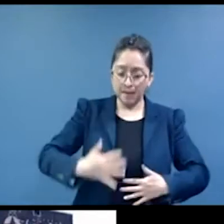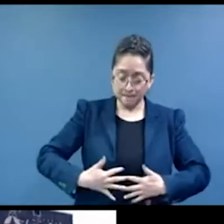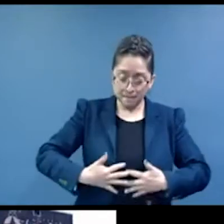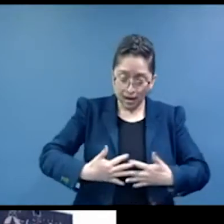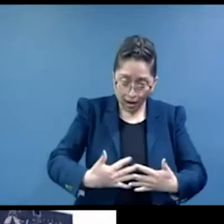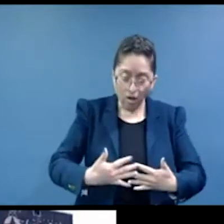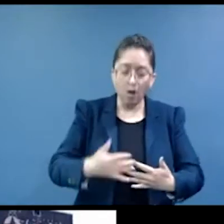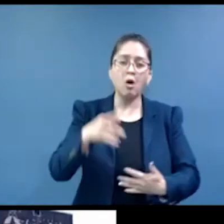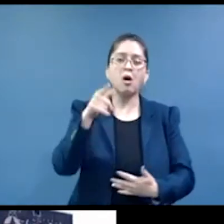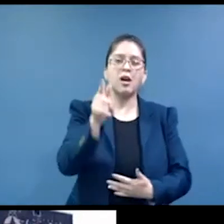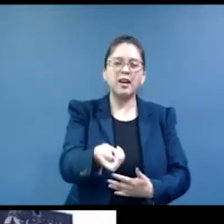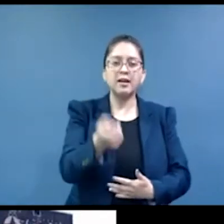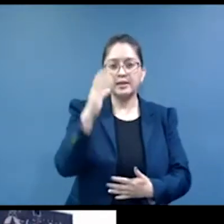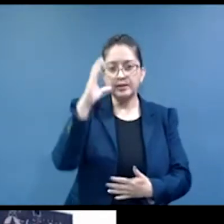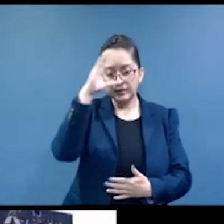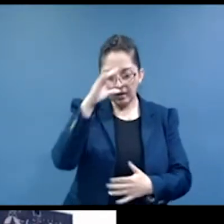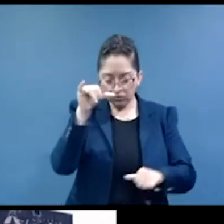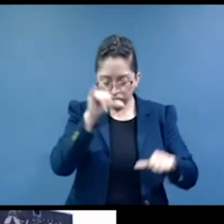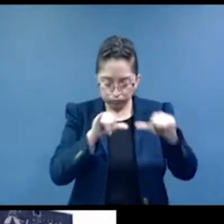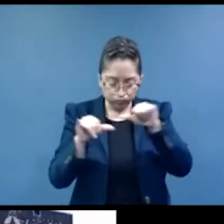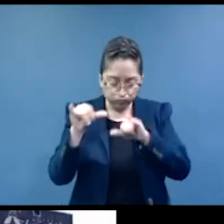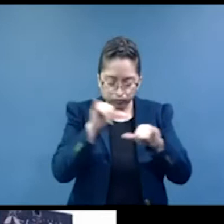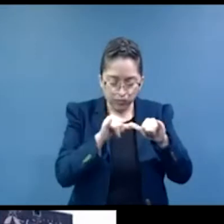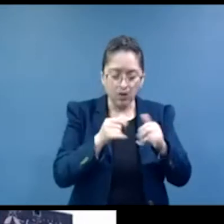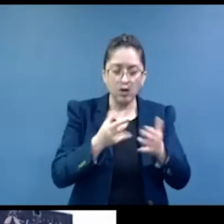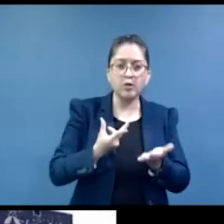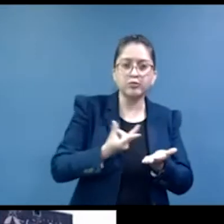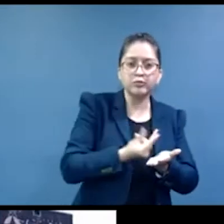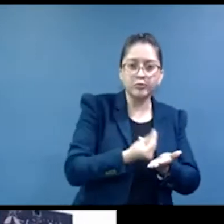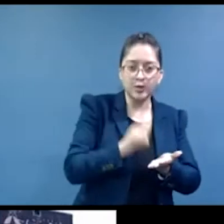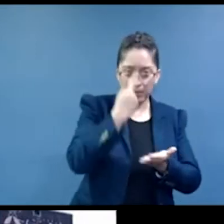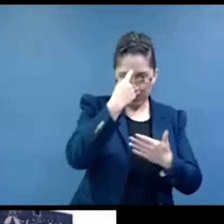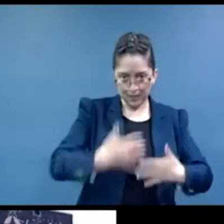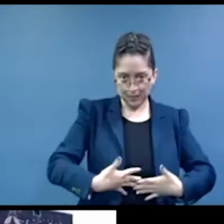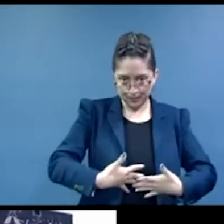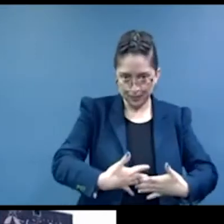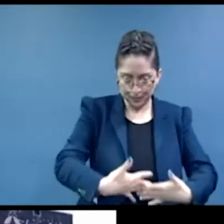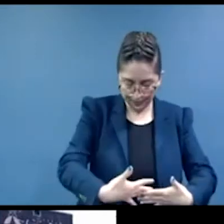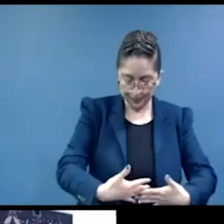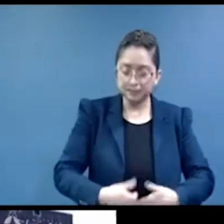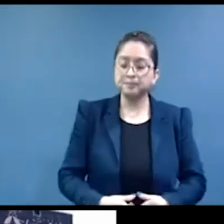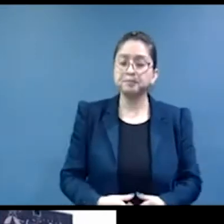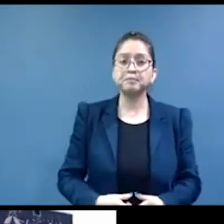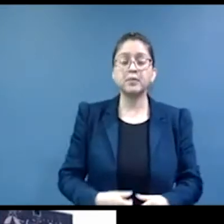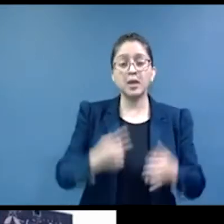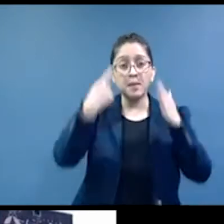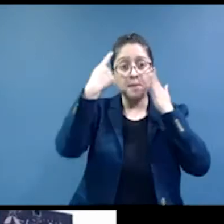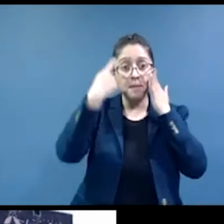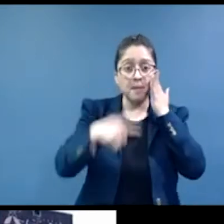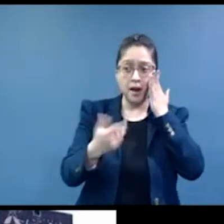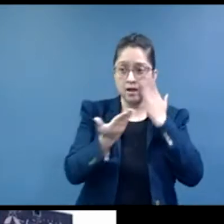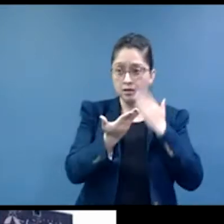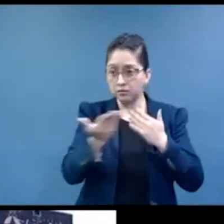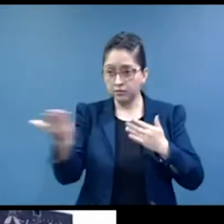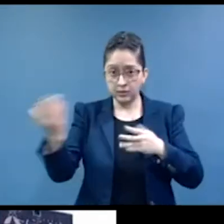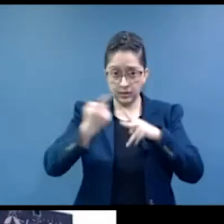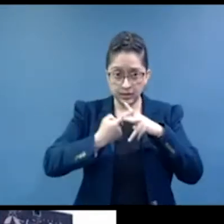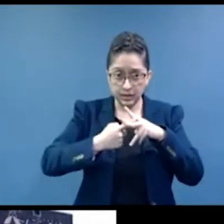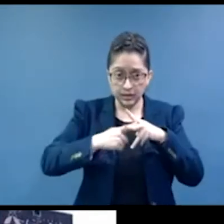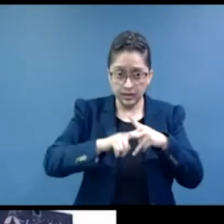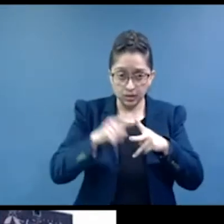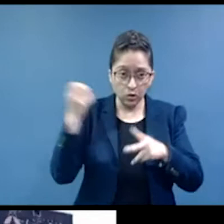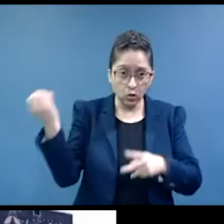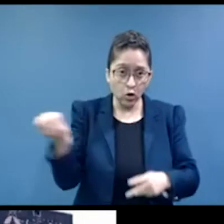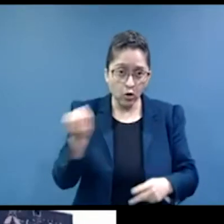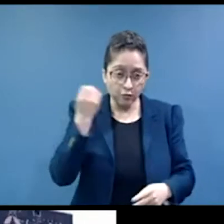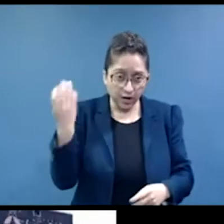México. Y bueno, para yo ya no robarles más tiempo y dejarlas a ustedes empezar, simplemente voy a explicar